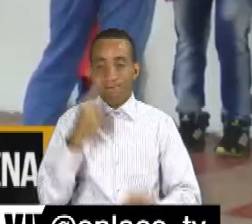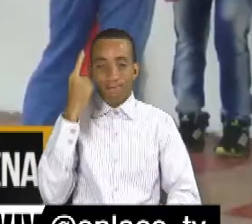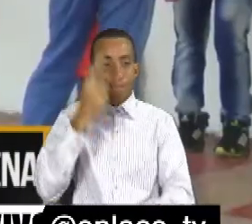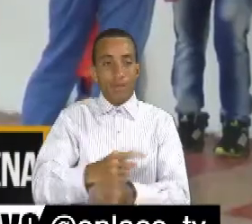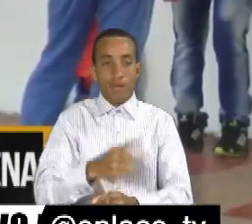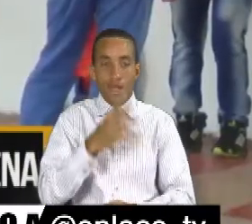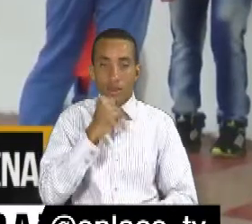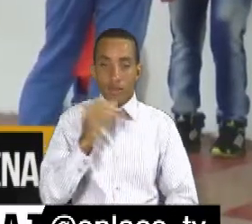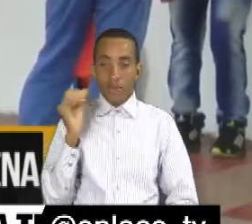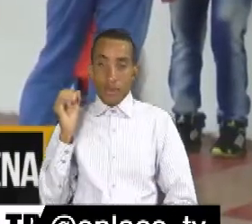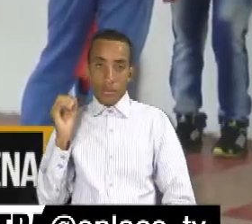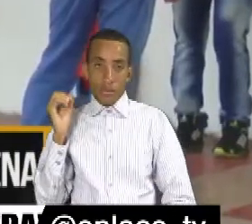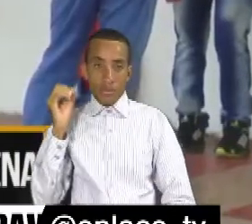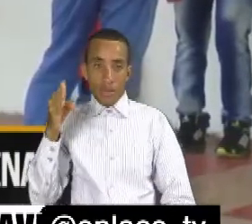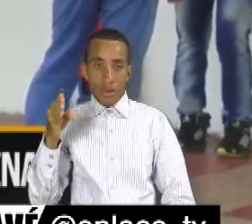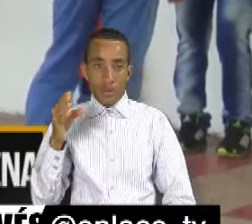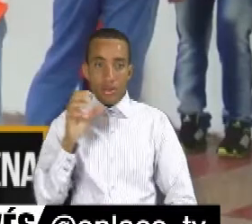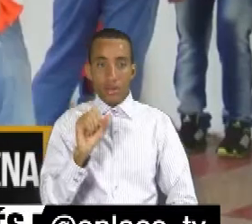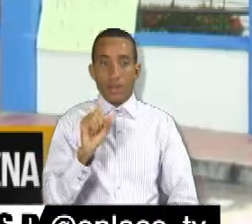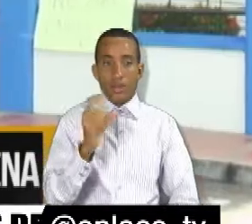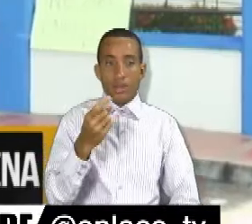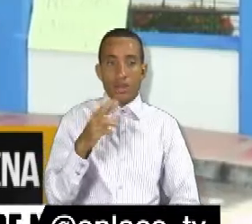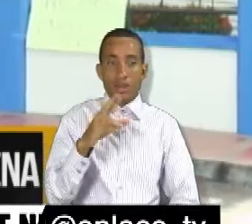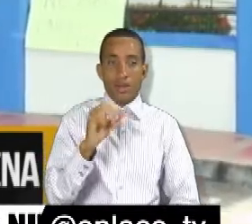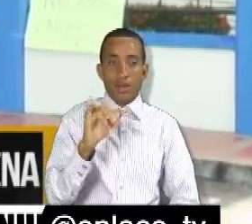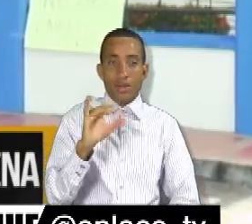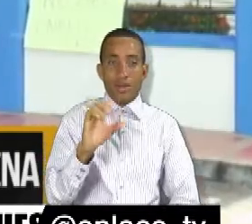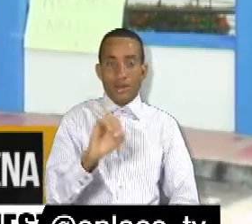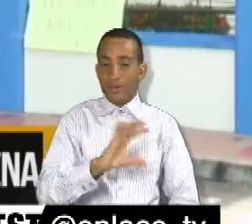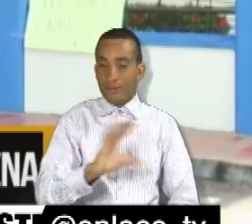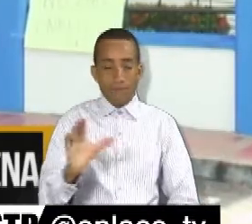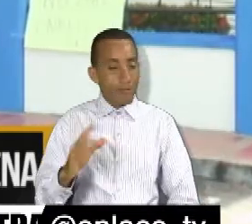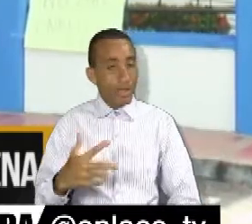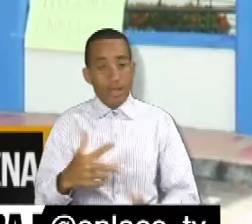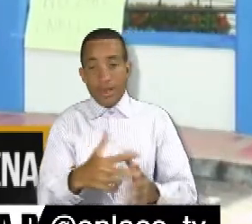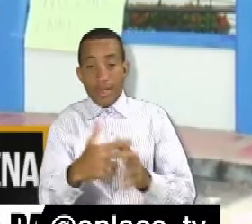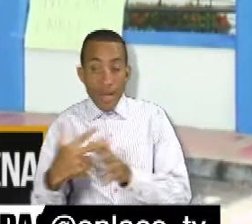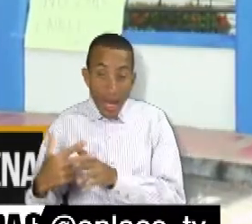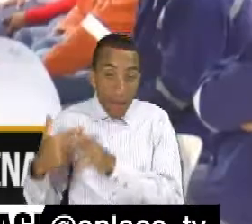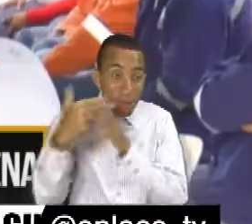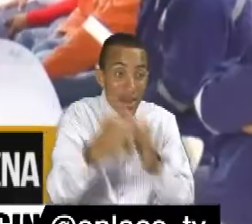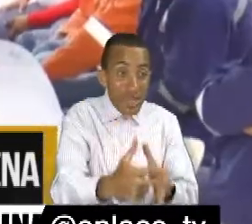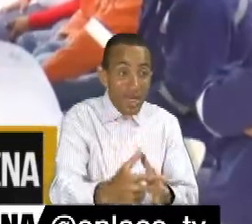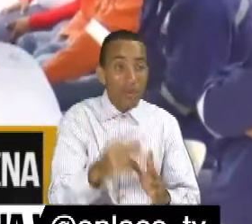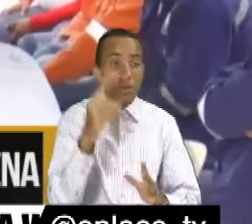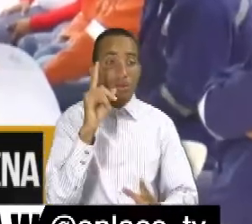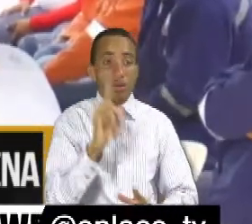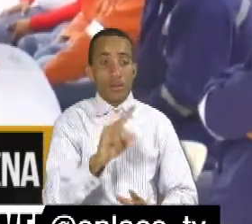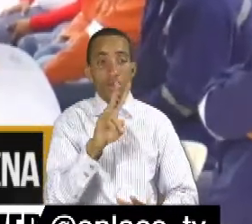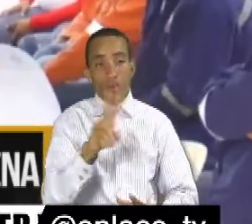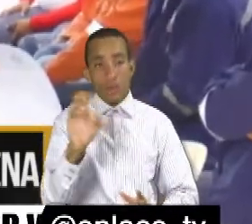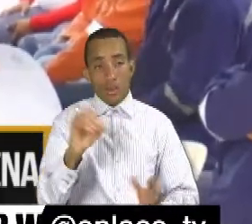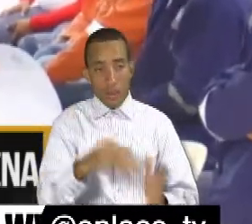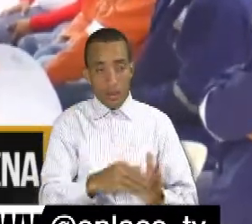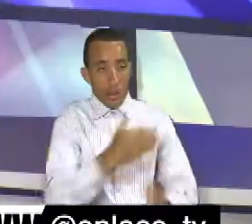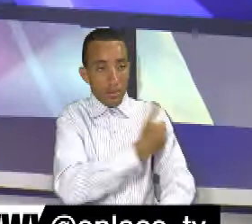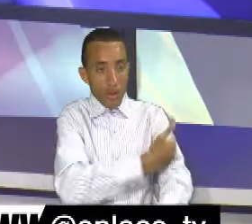Agrario embargó todas las cuentas del mencionado consorcio para recuperar un préstamo otorgado por 120 mil millones de pesos.